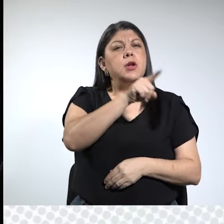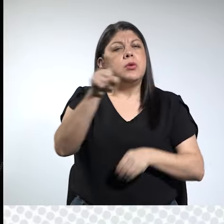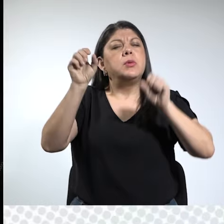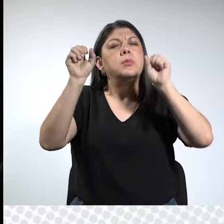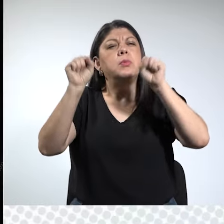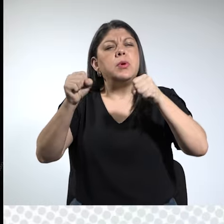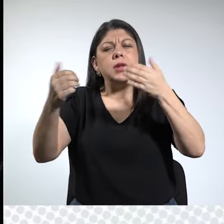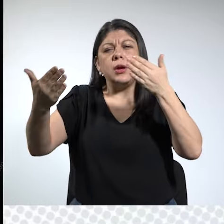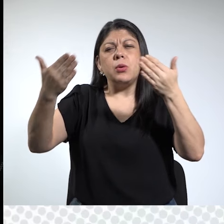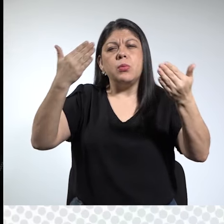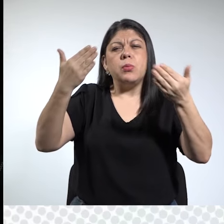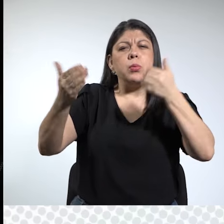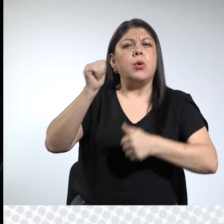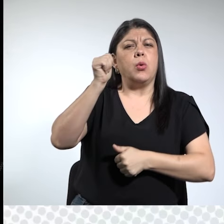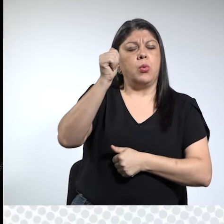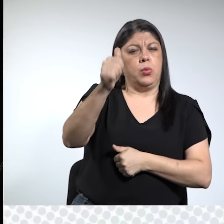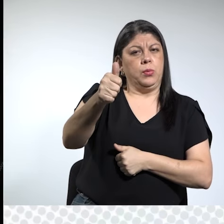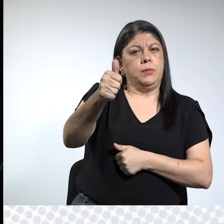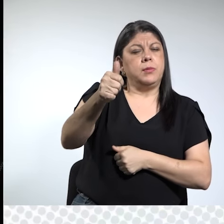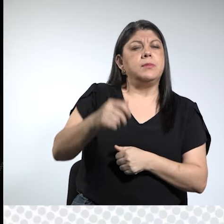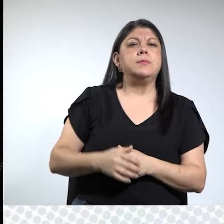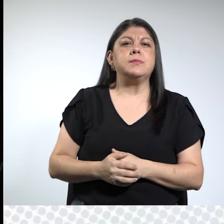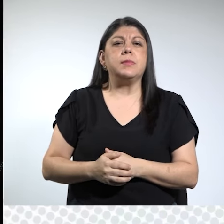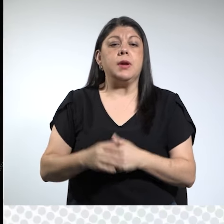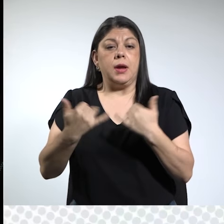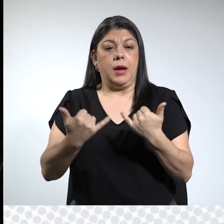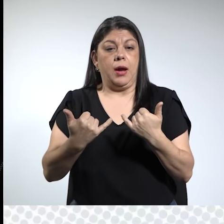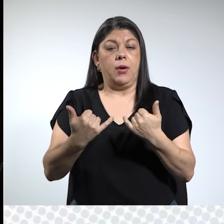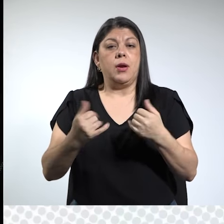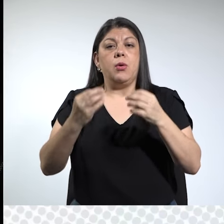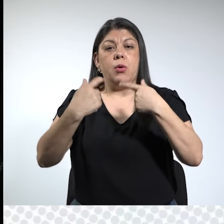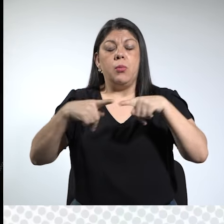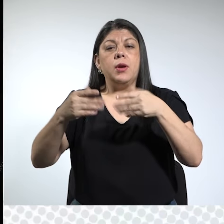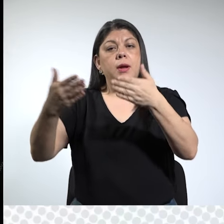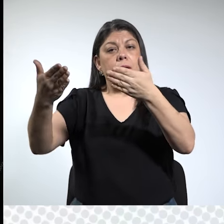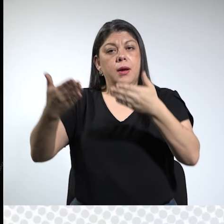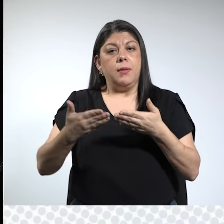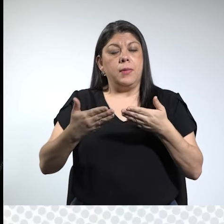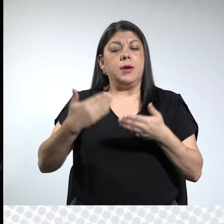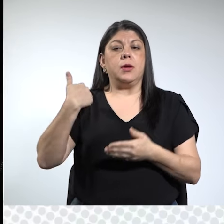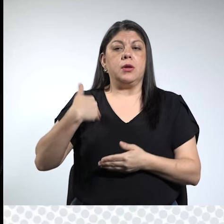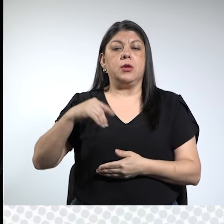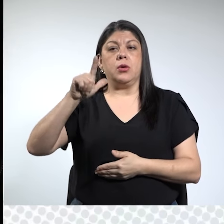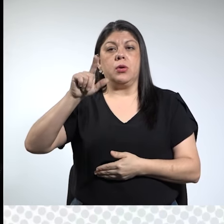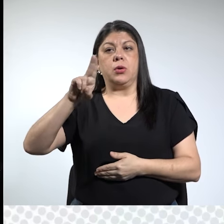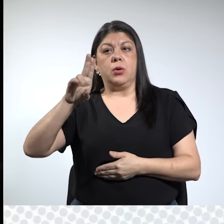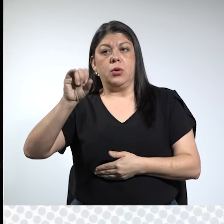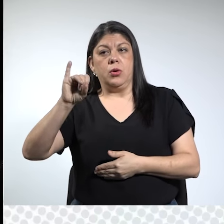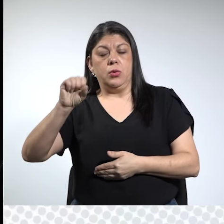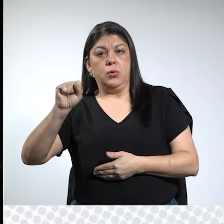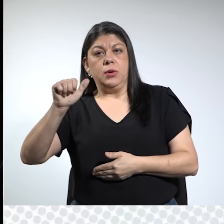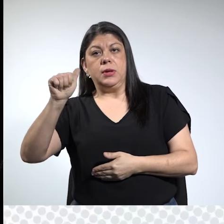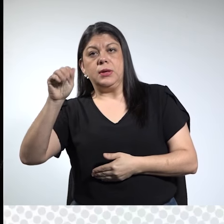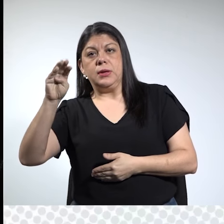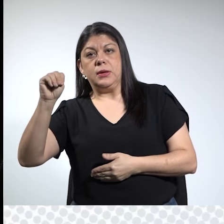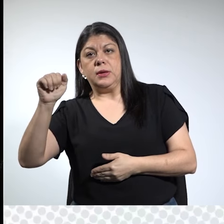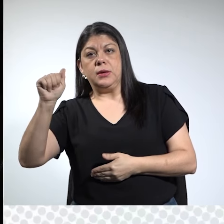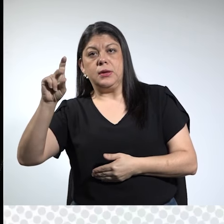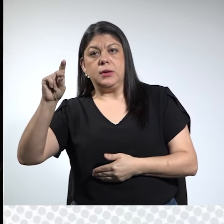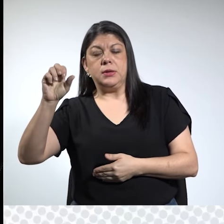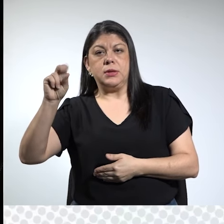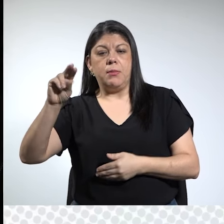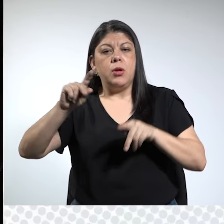usted pueda hacer sus propias comparaciones. En esta ocasión le damos la bienvenida a don Luis Amador Jiménez del